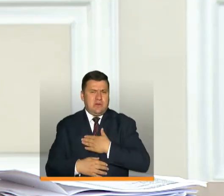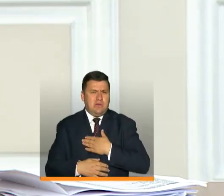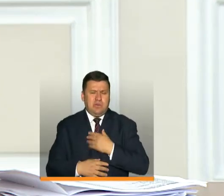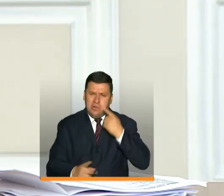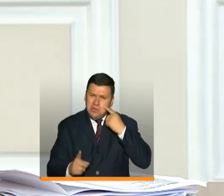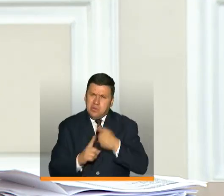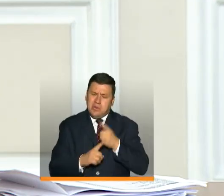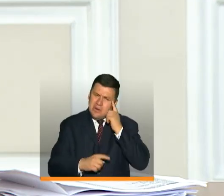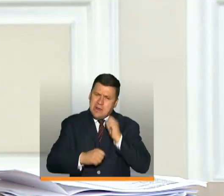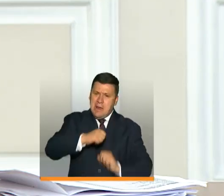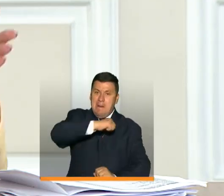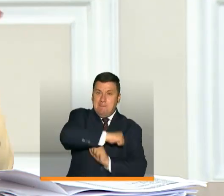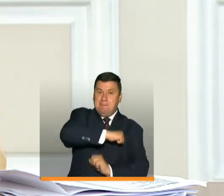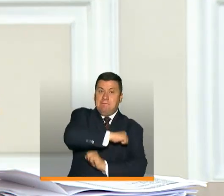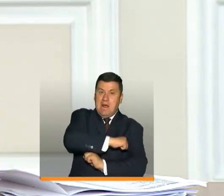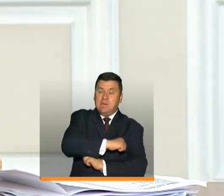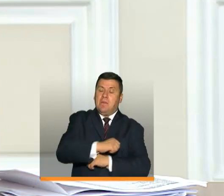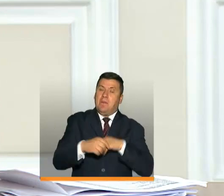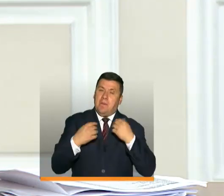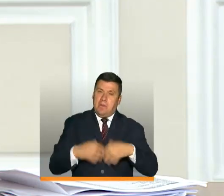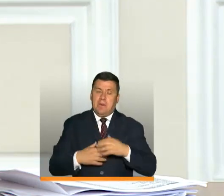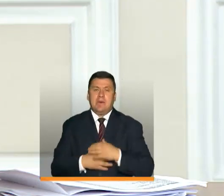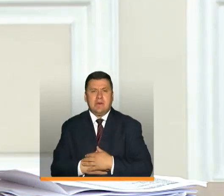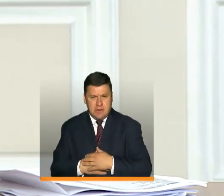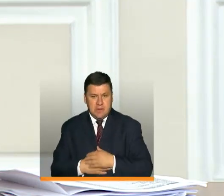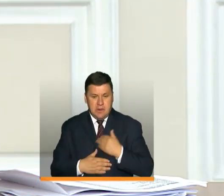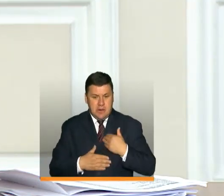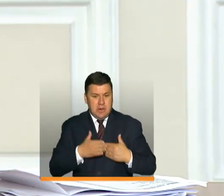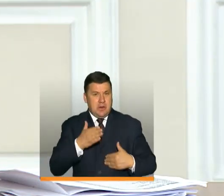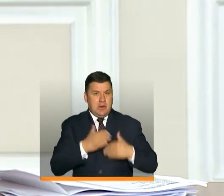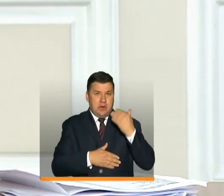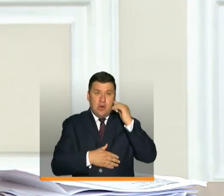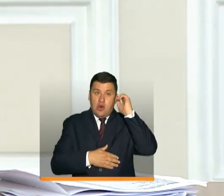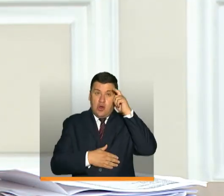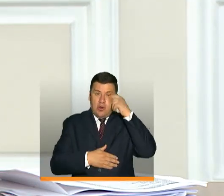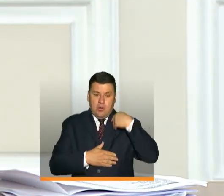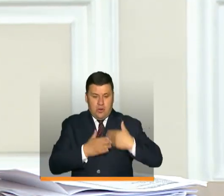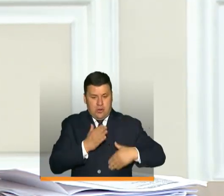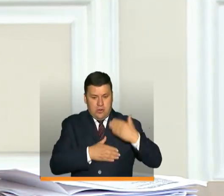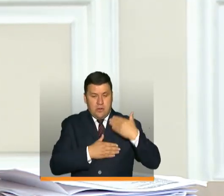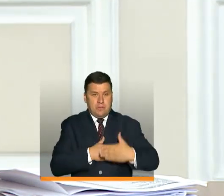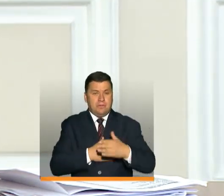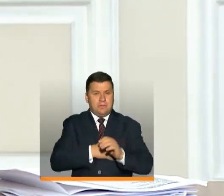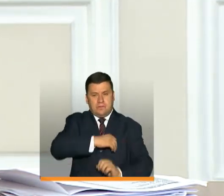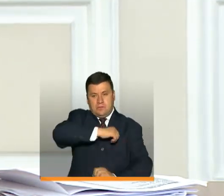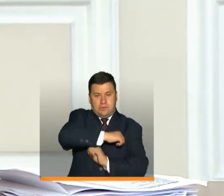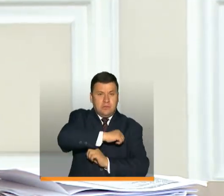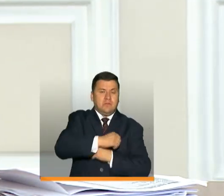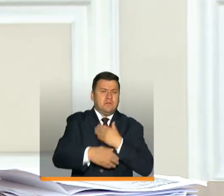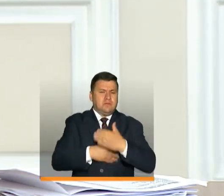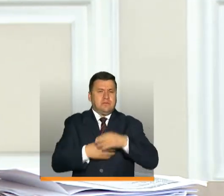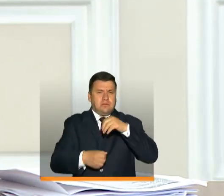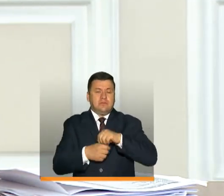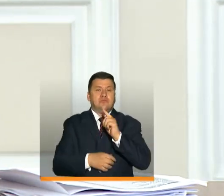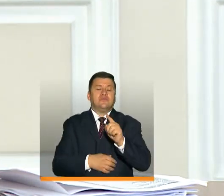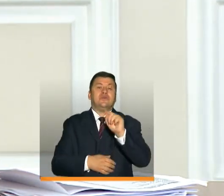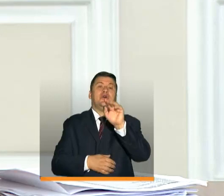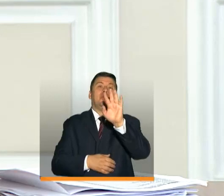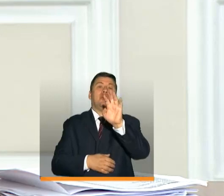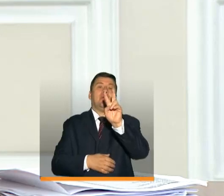apuesta por la infraestructura, que ha sido una apuesta desde que comenzó el gobierno. Acá en la infraestructura vamos a tener